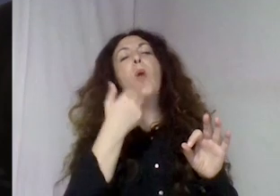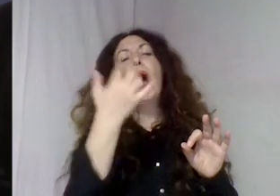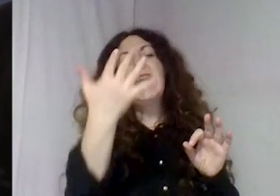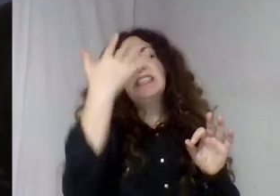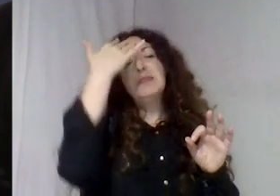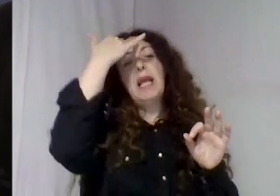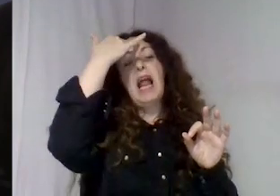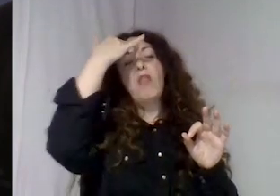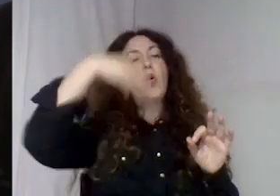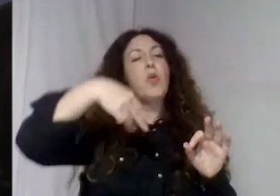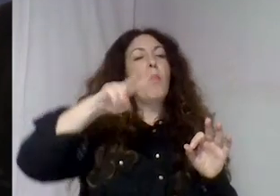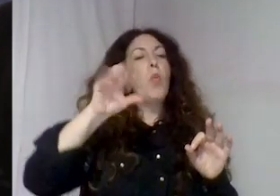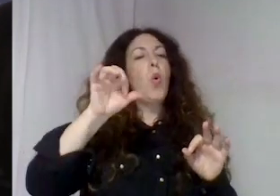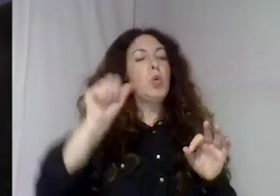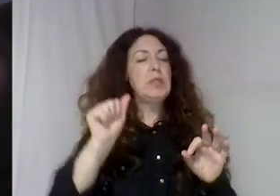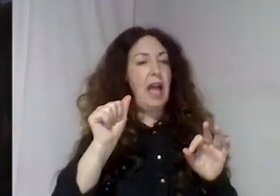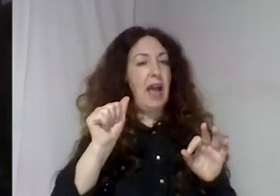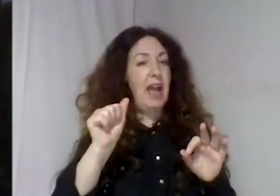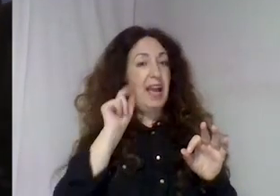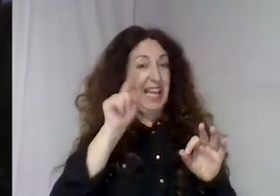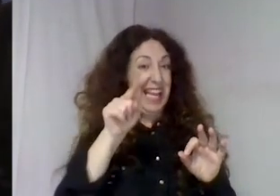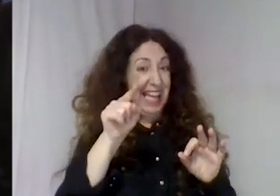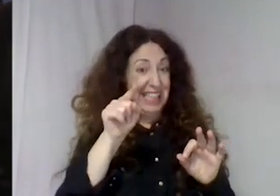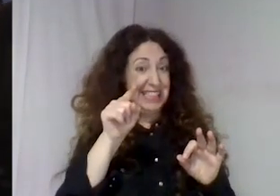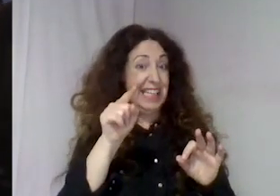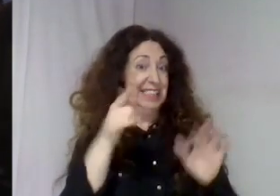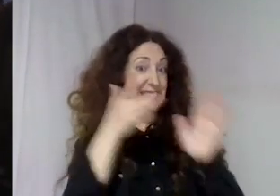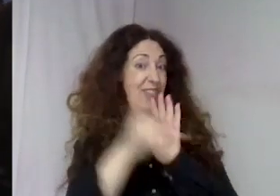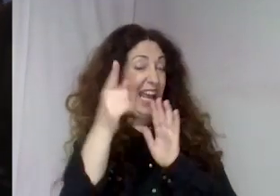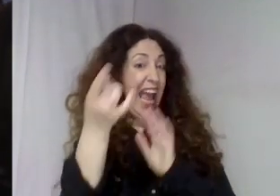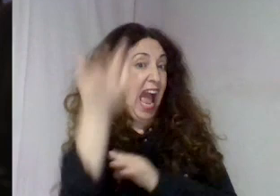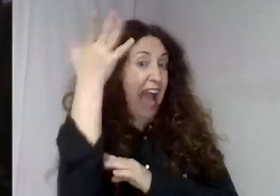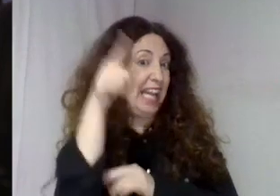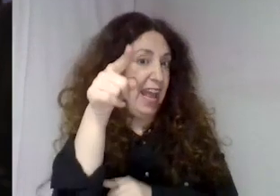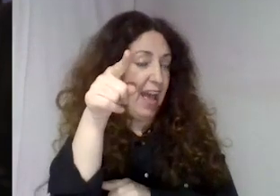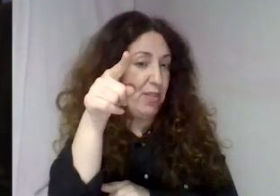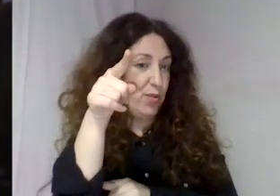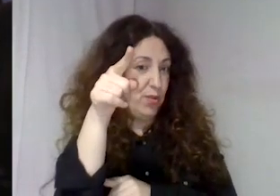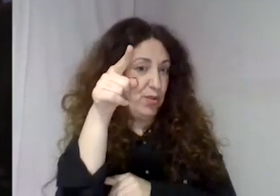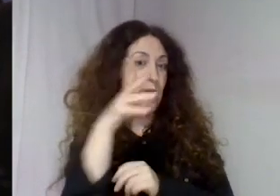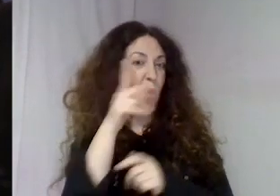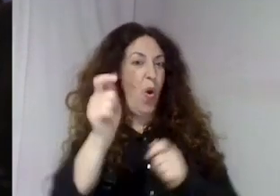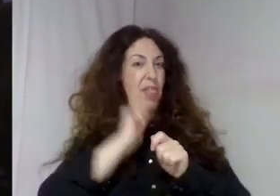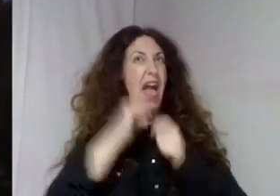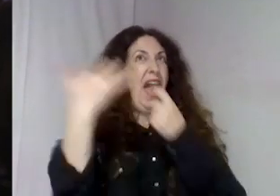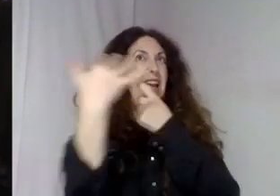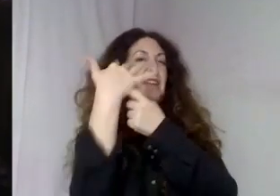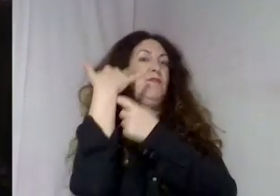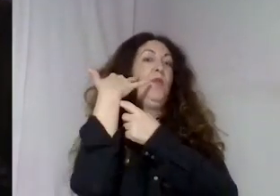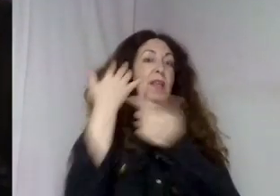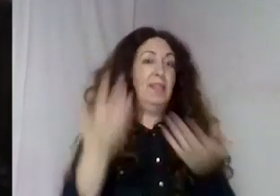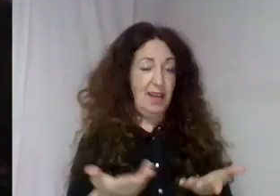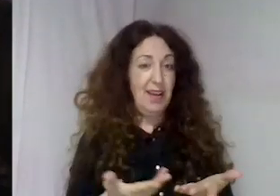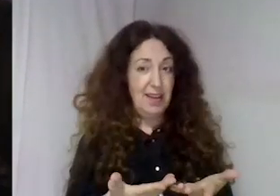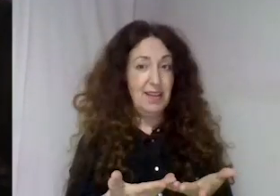un plan. El resto no tenían planes, más bien entraban, digamos, en conflicto con la situación. Y entonces, por eso yo estaba hablando del genio,